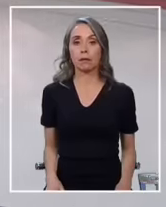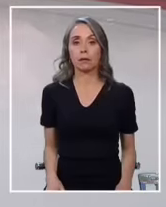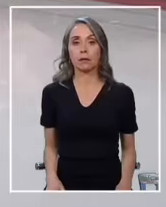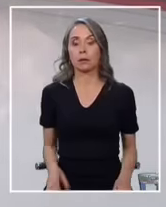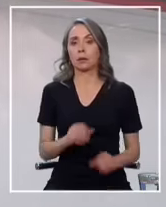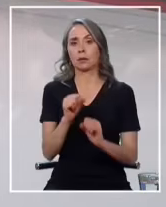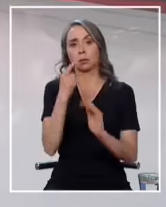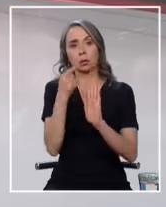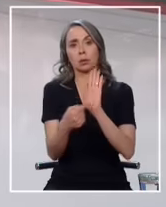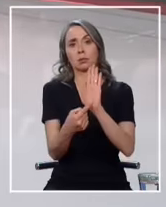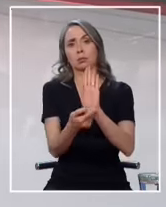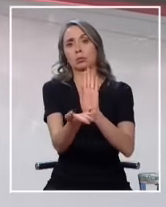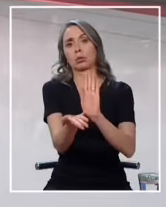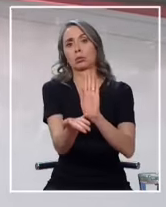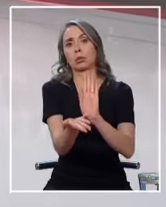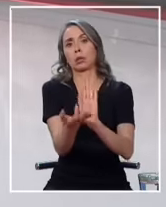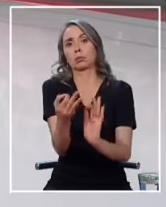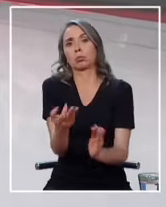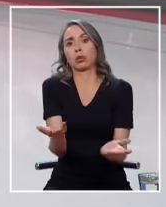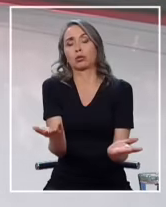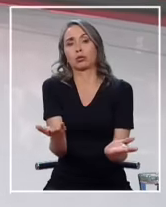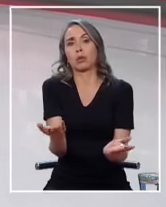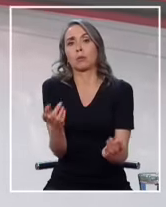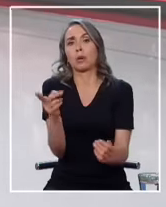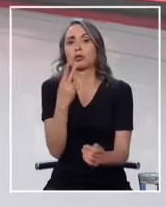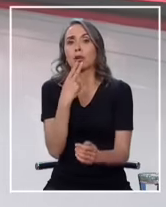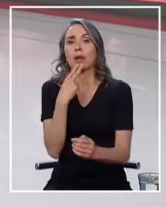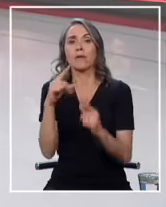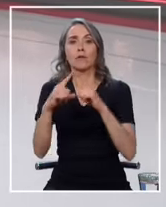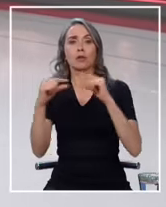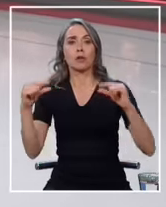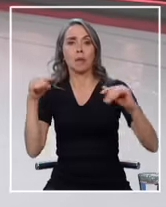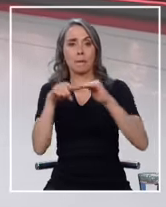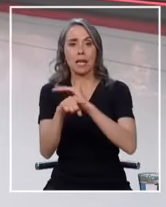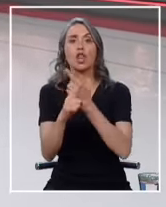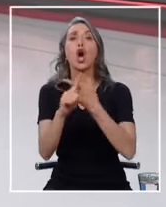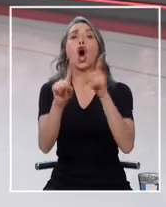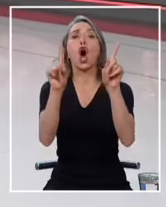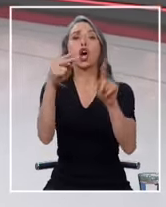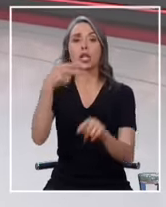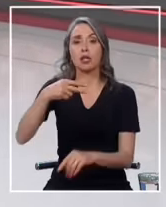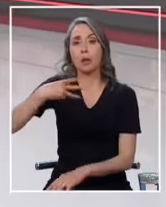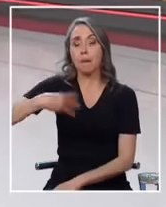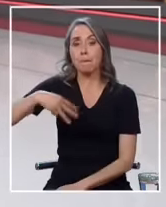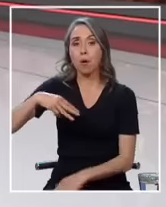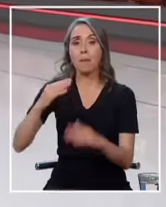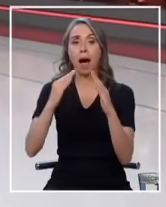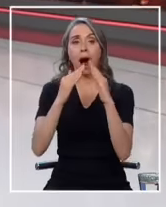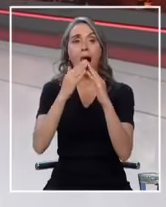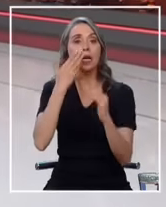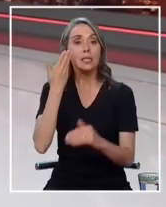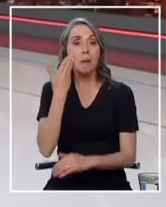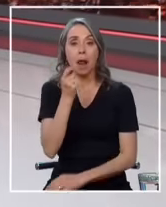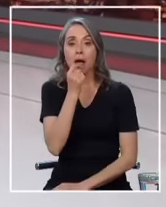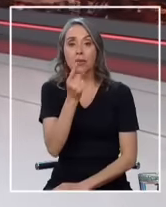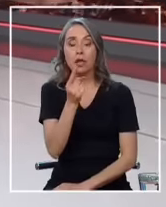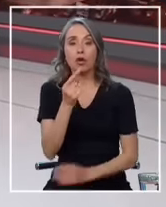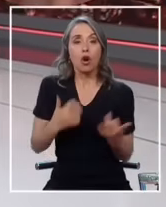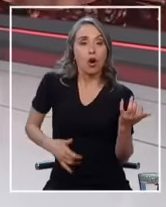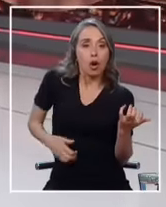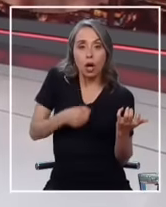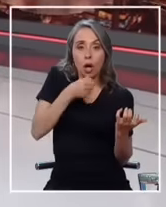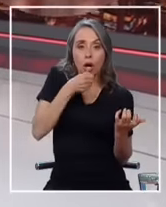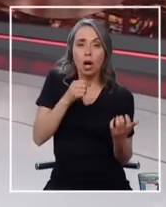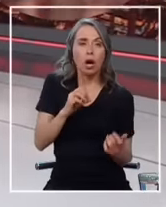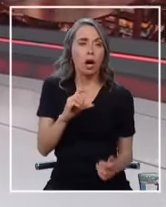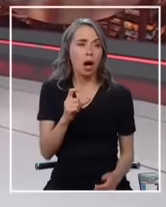Bueno, impresentable la situación, por supuesto, que se vio ahí en el metro. Vamos a otra noticia. La Municipalidad de Casablanca denunció que el vocalista de la